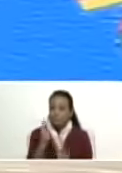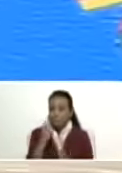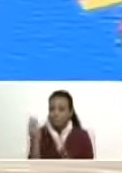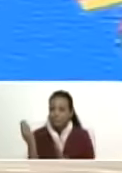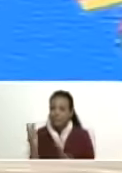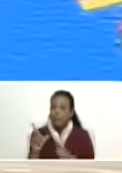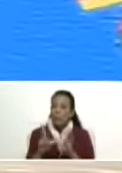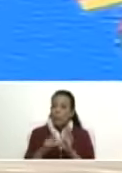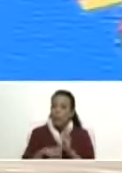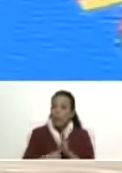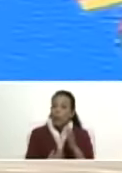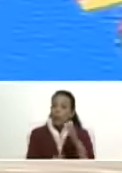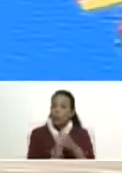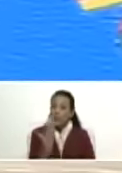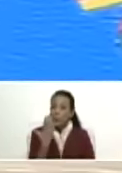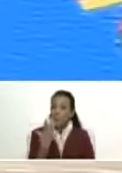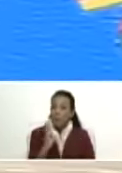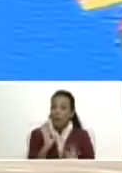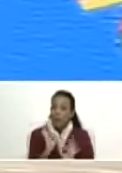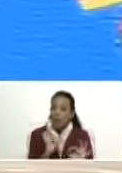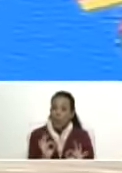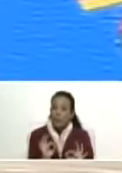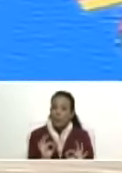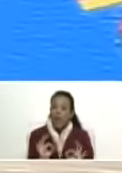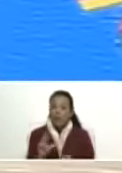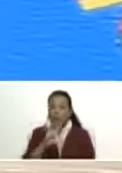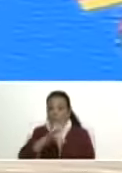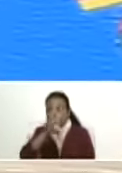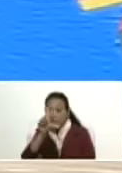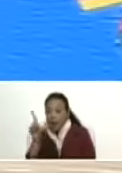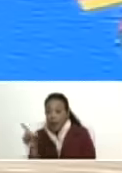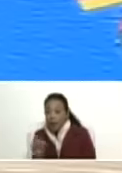y luego con el surgimiento del Estado de Guyana